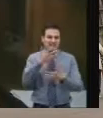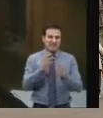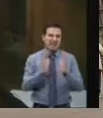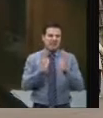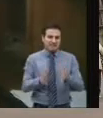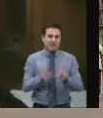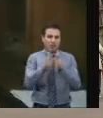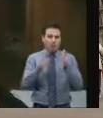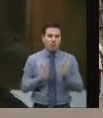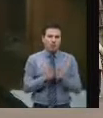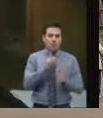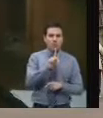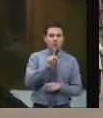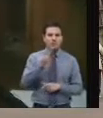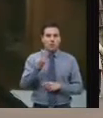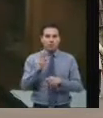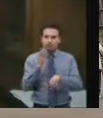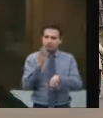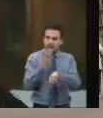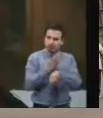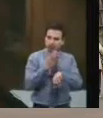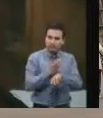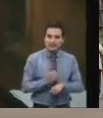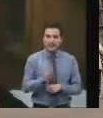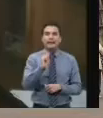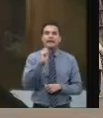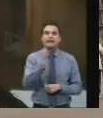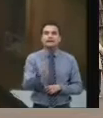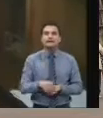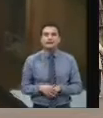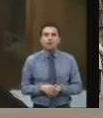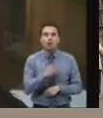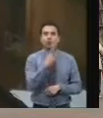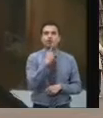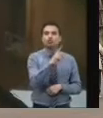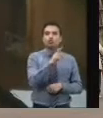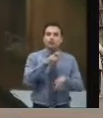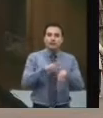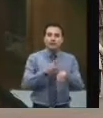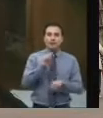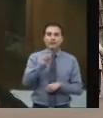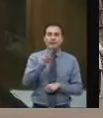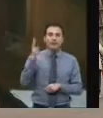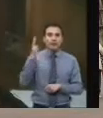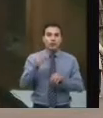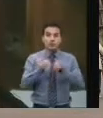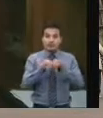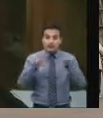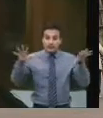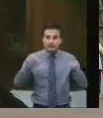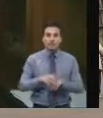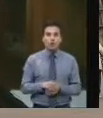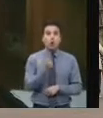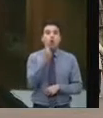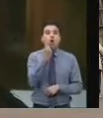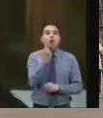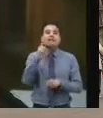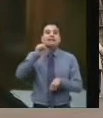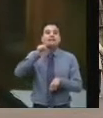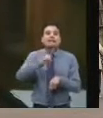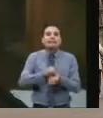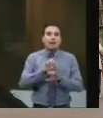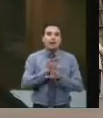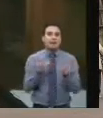Verde una sanción consistente en la interrupción total de tiempo en radio y televisión solo fue por un día de campaña en